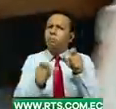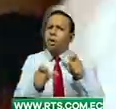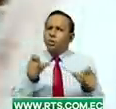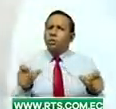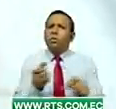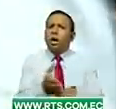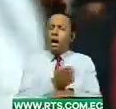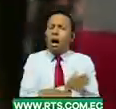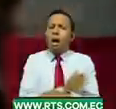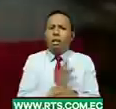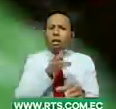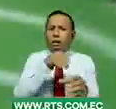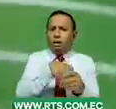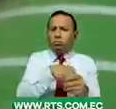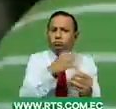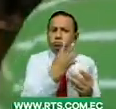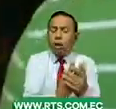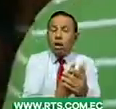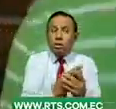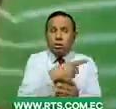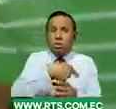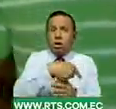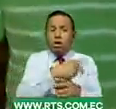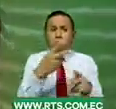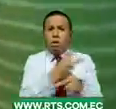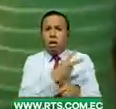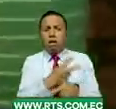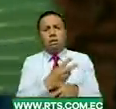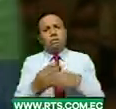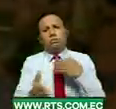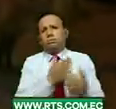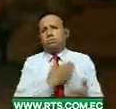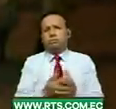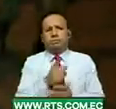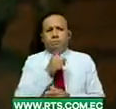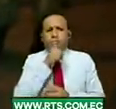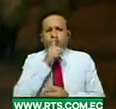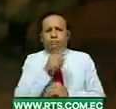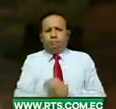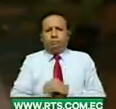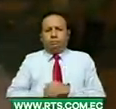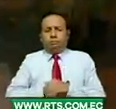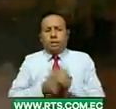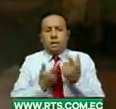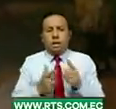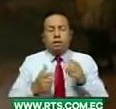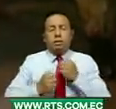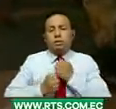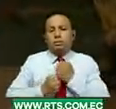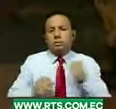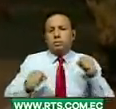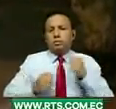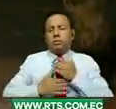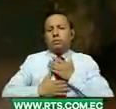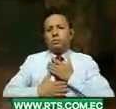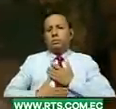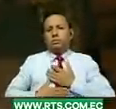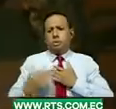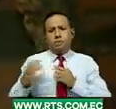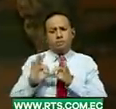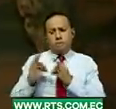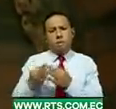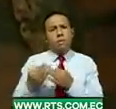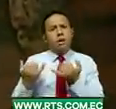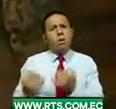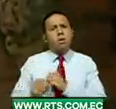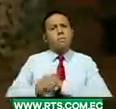han salvado de ser asesinados y familiares que han estado esperando por horas aquí desde las 8 o 10